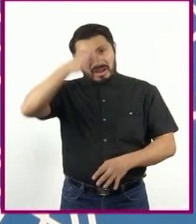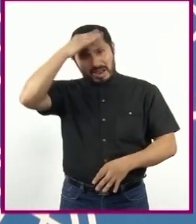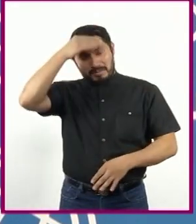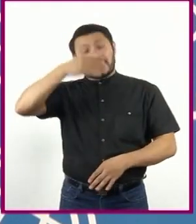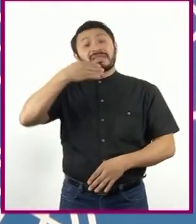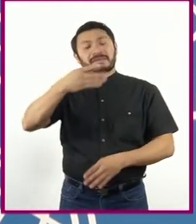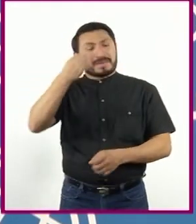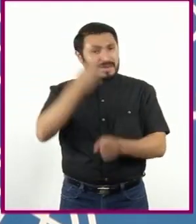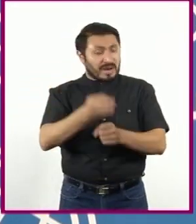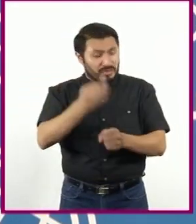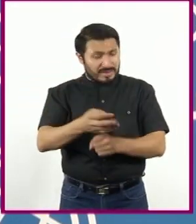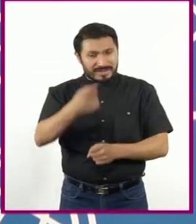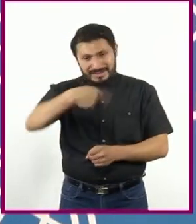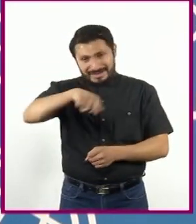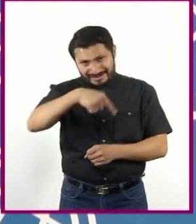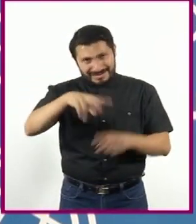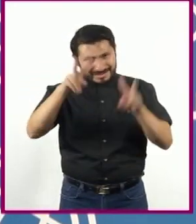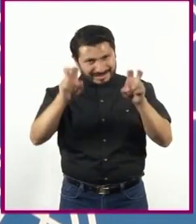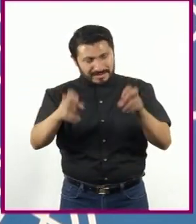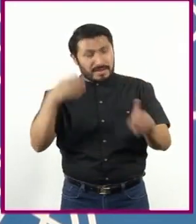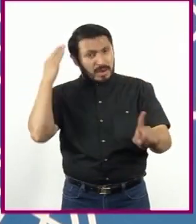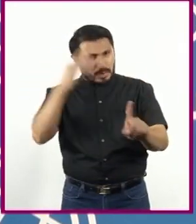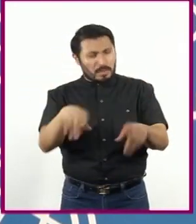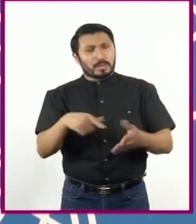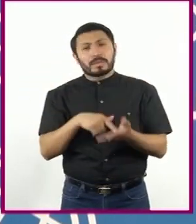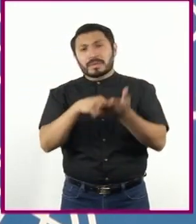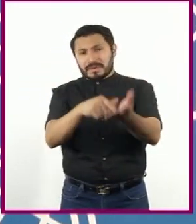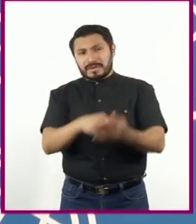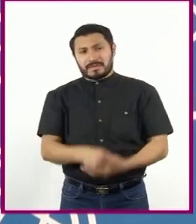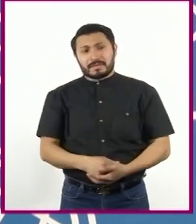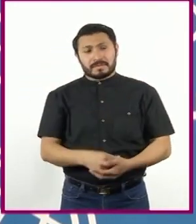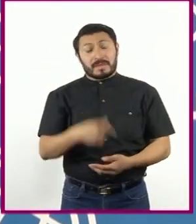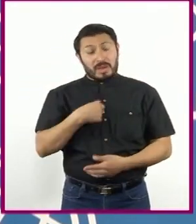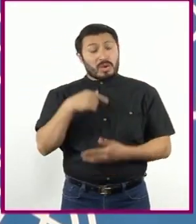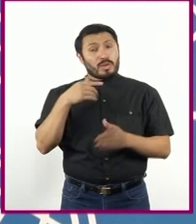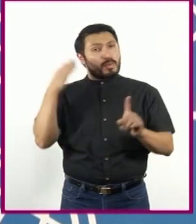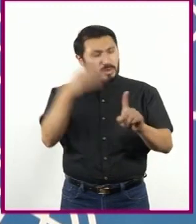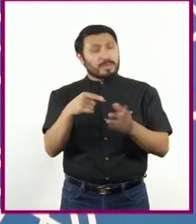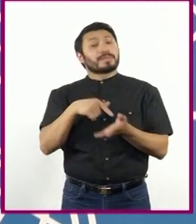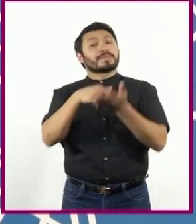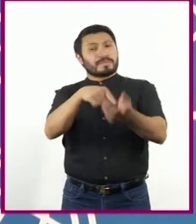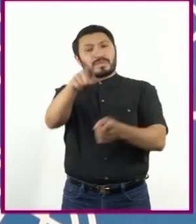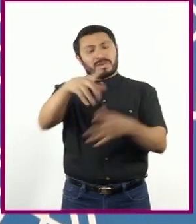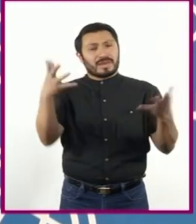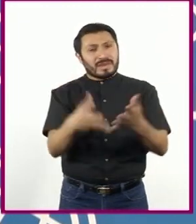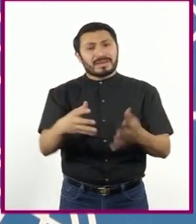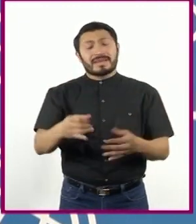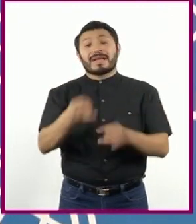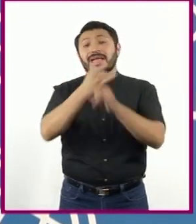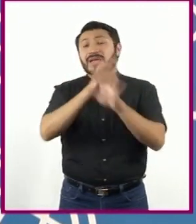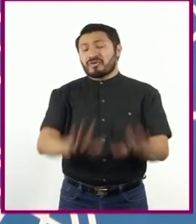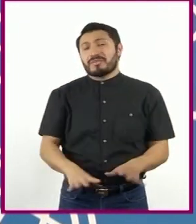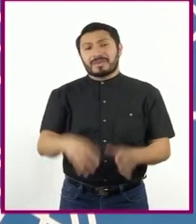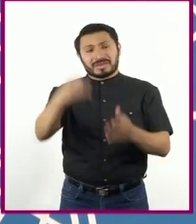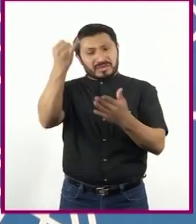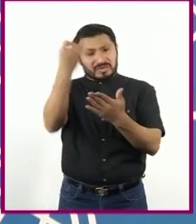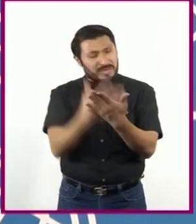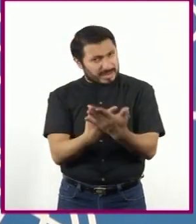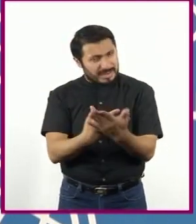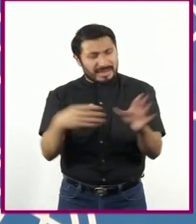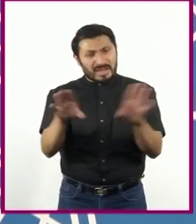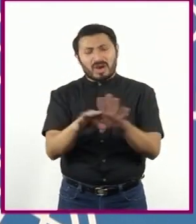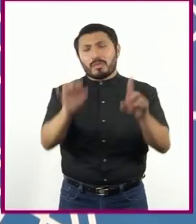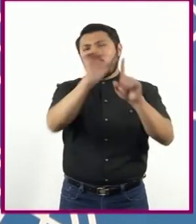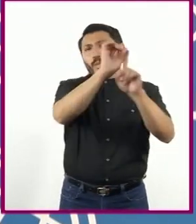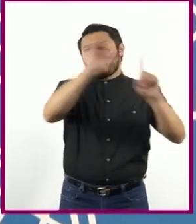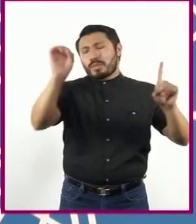estos minutos, les tengo un reto. Les reto a elaborar una infografía, es decir, un esquema